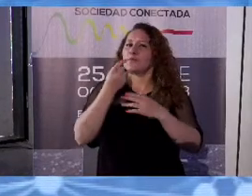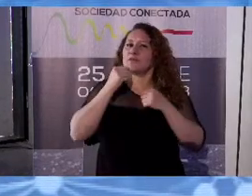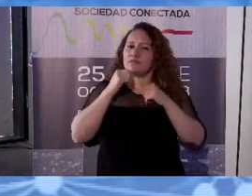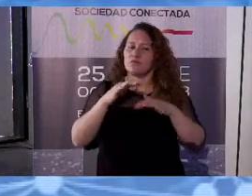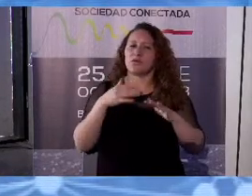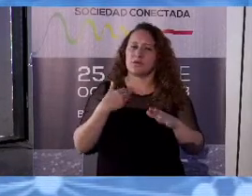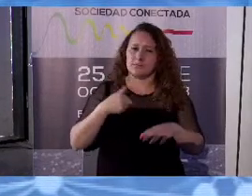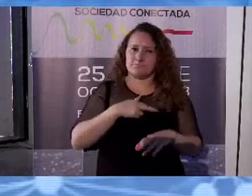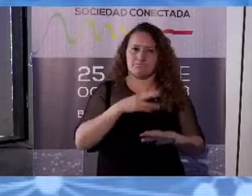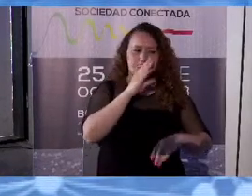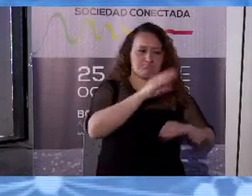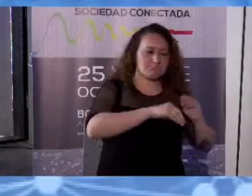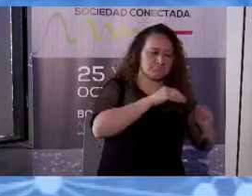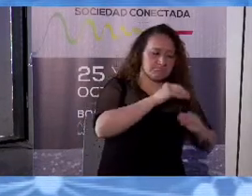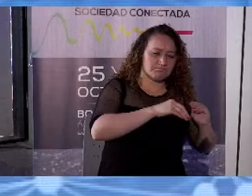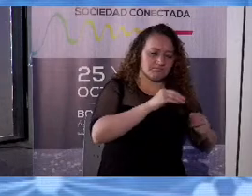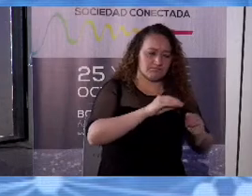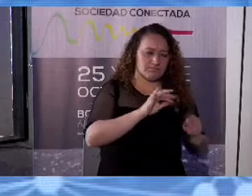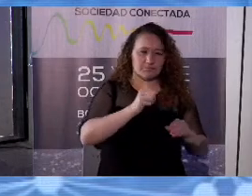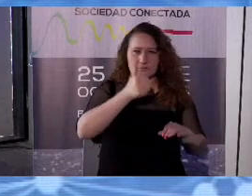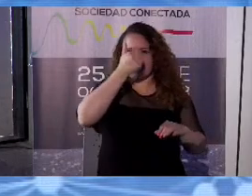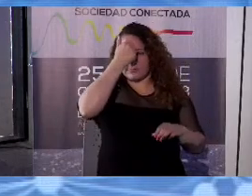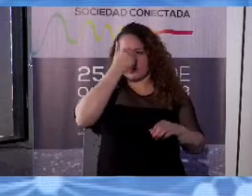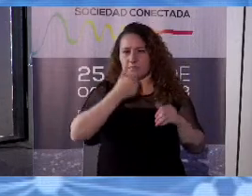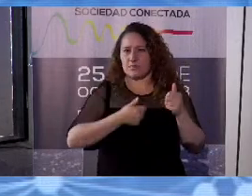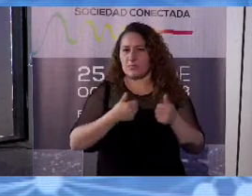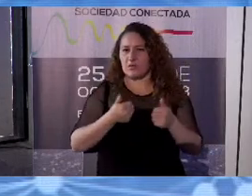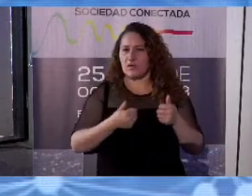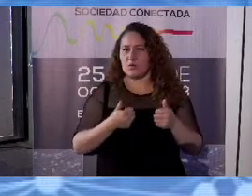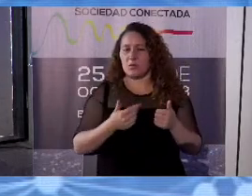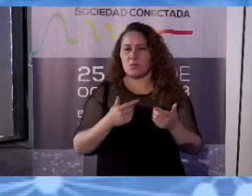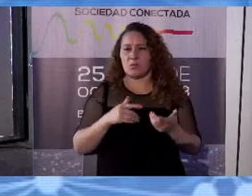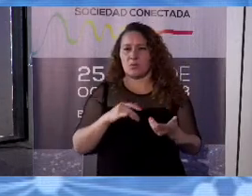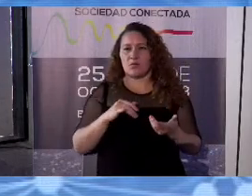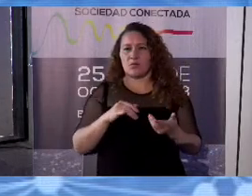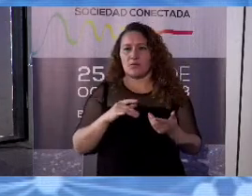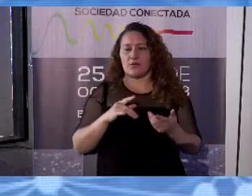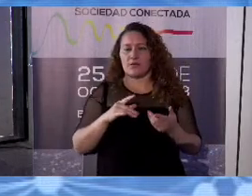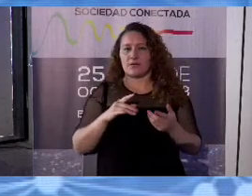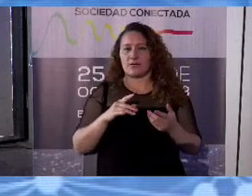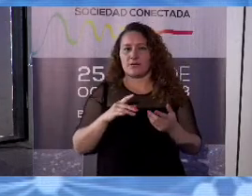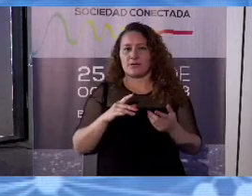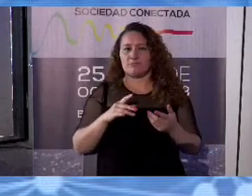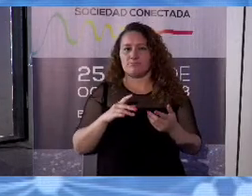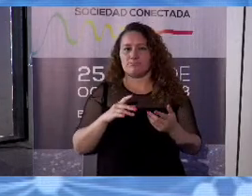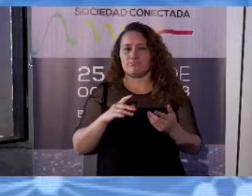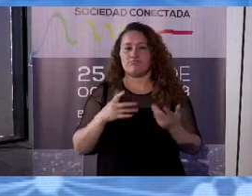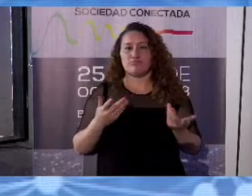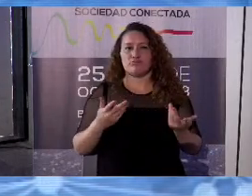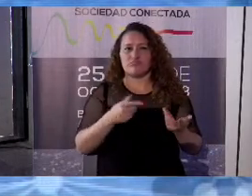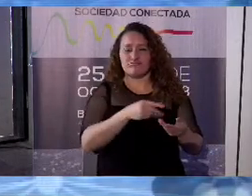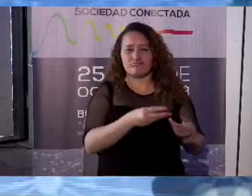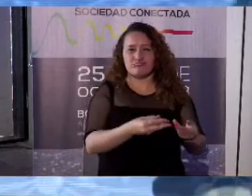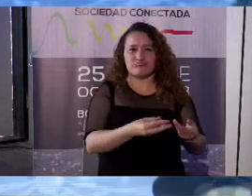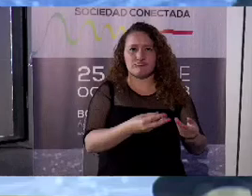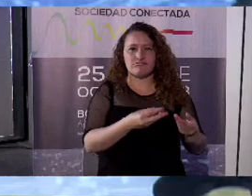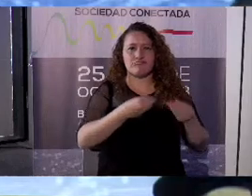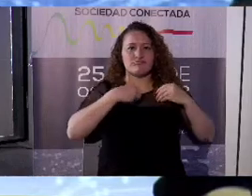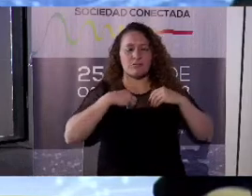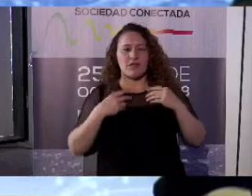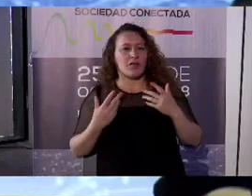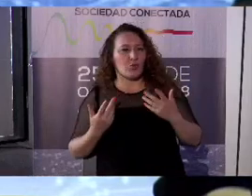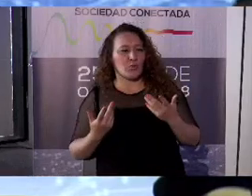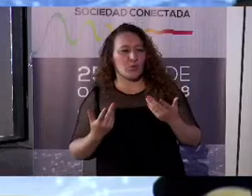eh diseñado que principalmente es lo lo lo esencial porque nos dice eh nos da certidumbre Digamos como para